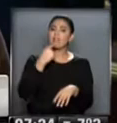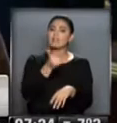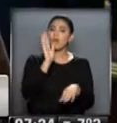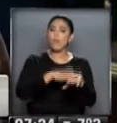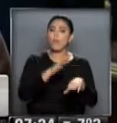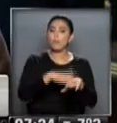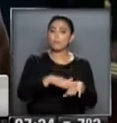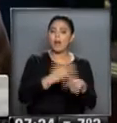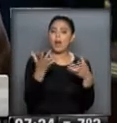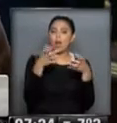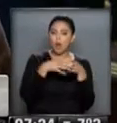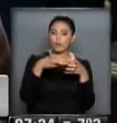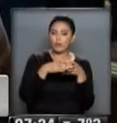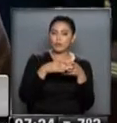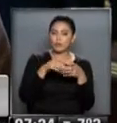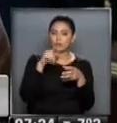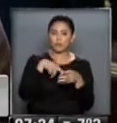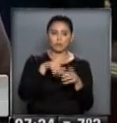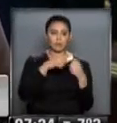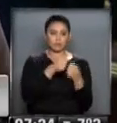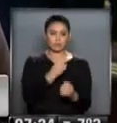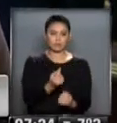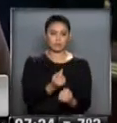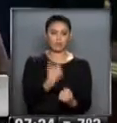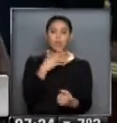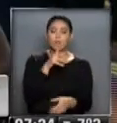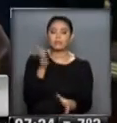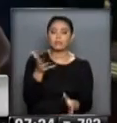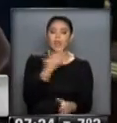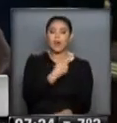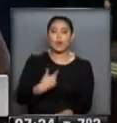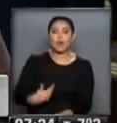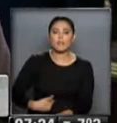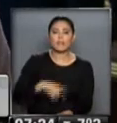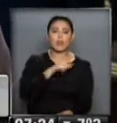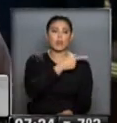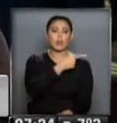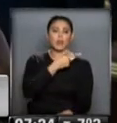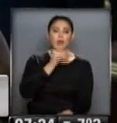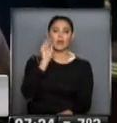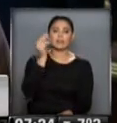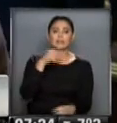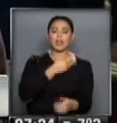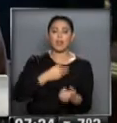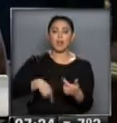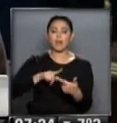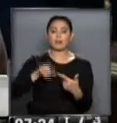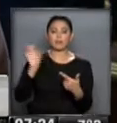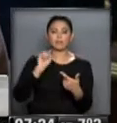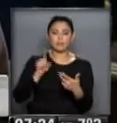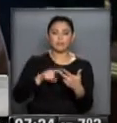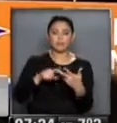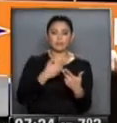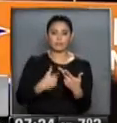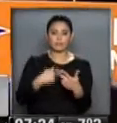esas víctimas mayoritariamente chavistas, parecía que involucraba al gobierno de Dilma, al gobierno de Evo, al gobierno de Correa, y eso era muy grave.